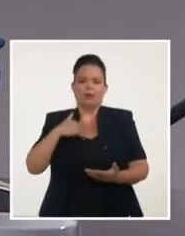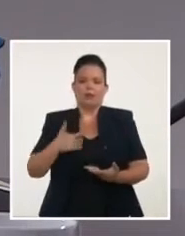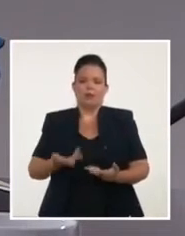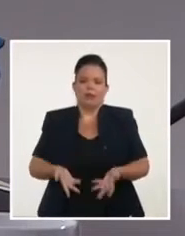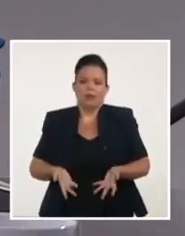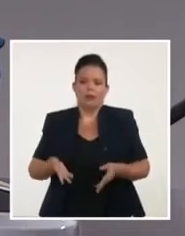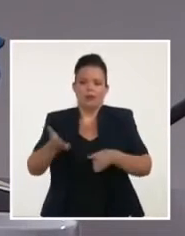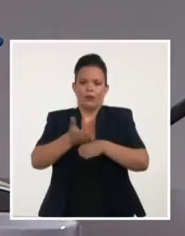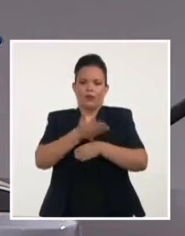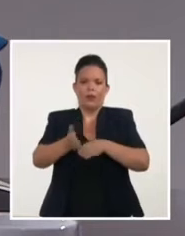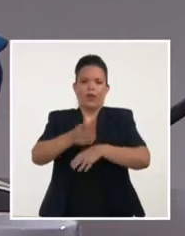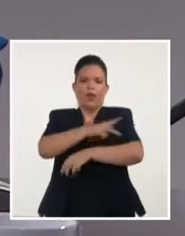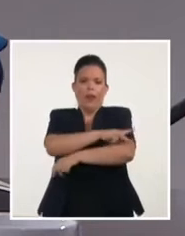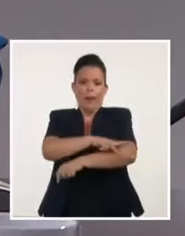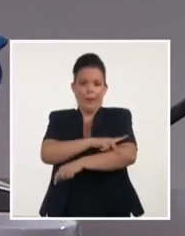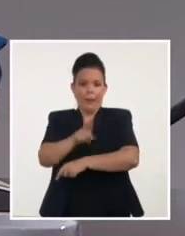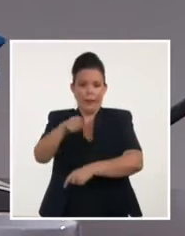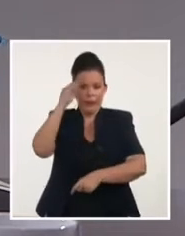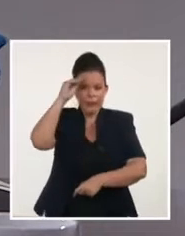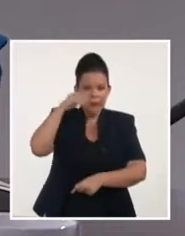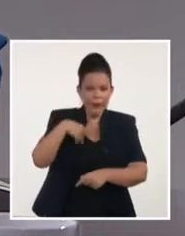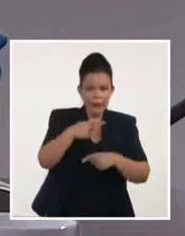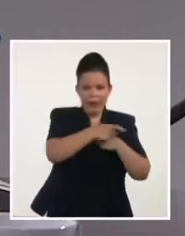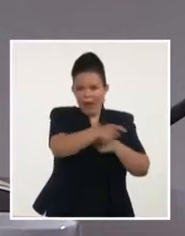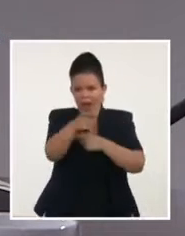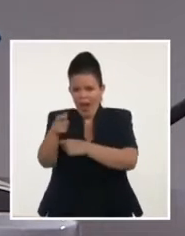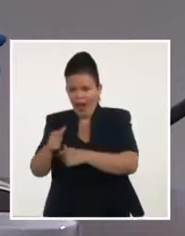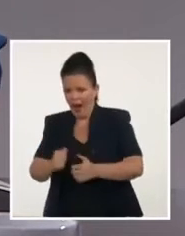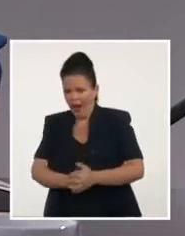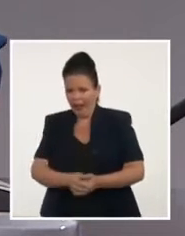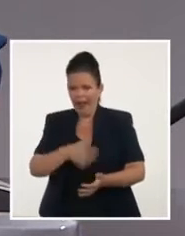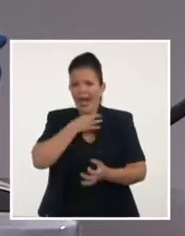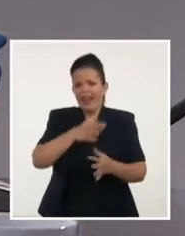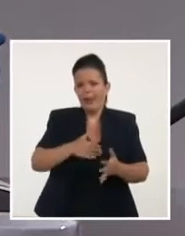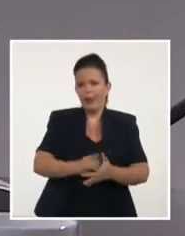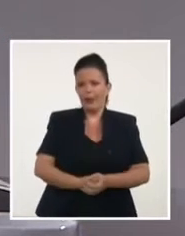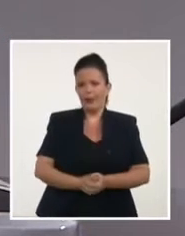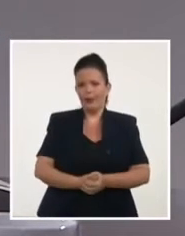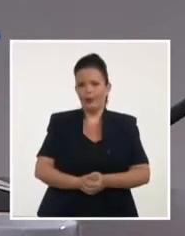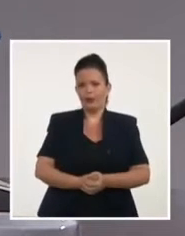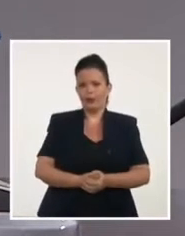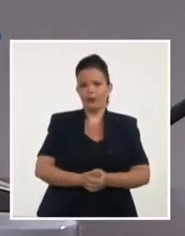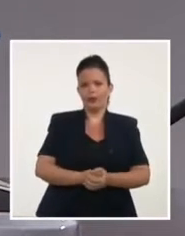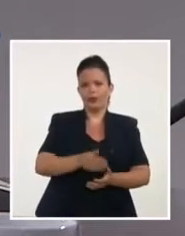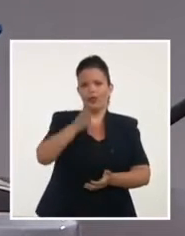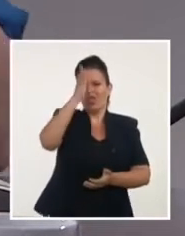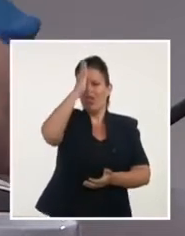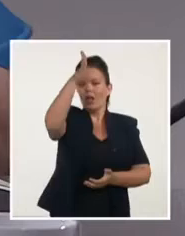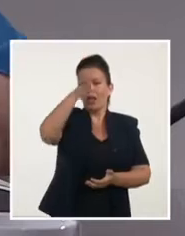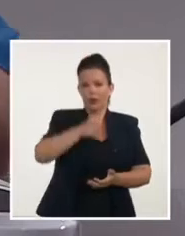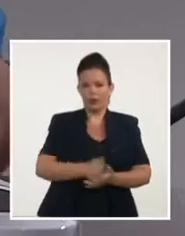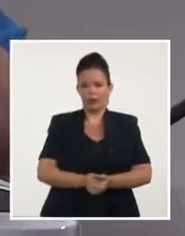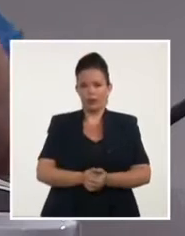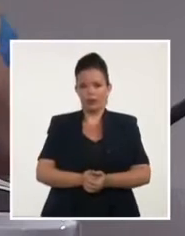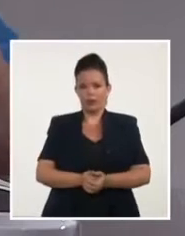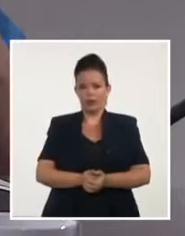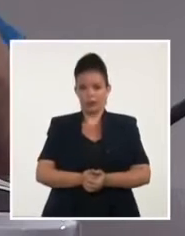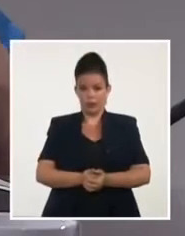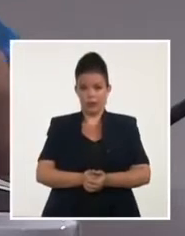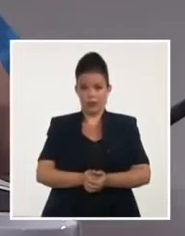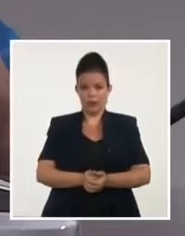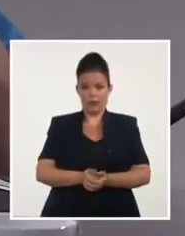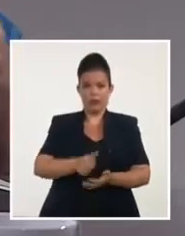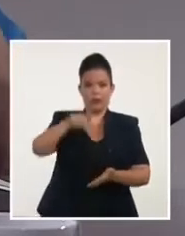que ellos bombardearon. ¿Lo sabemos o no lo sabemos? Irak, ¿qué pasó en Yugoslavia? Los libios. O sea, los que seguimos